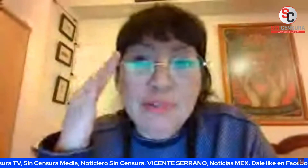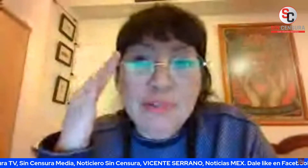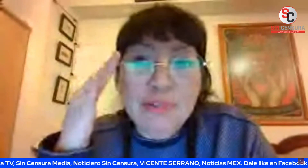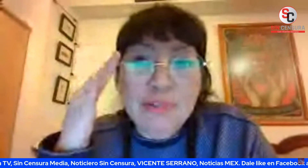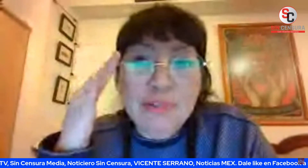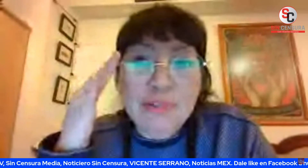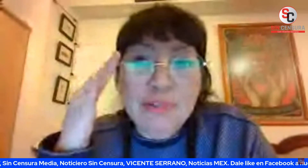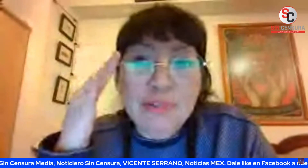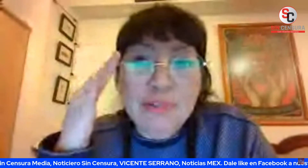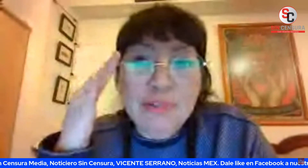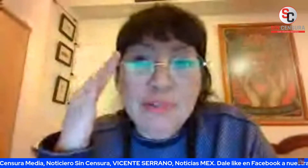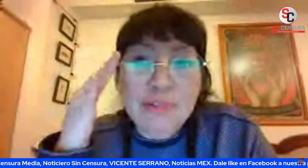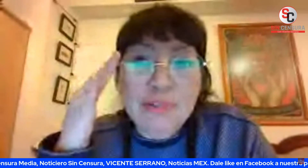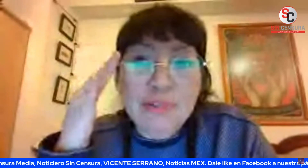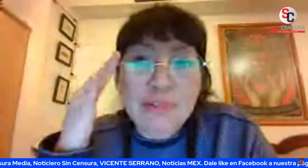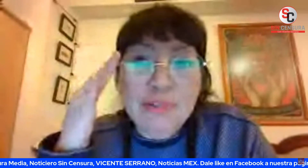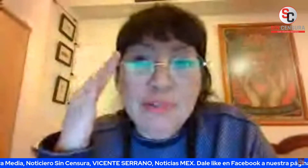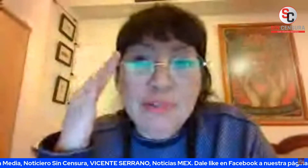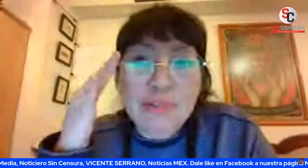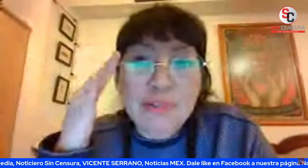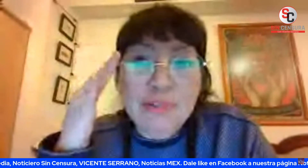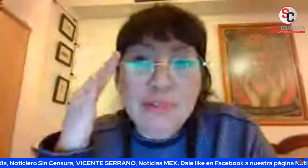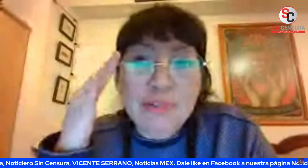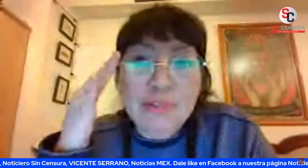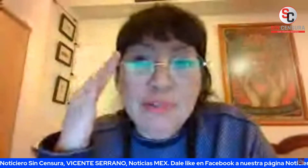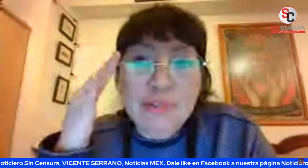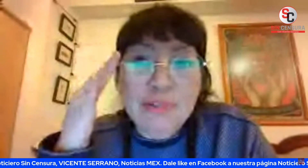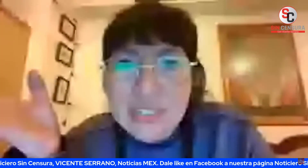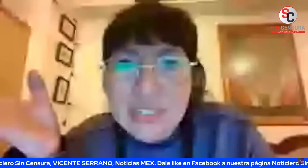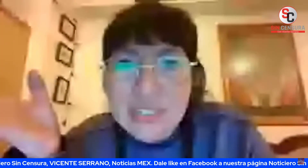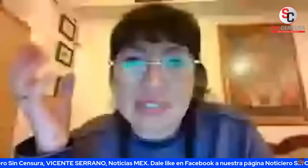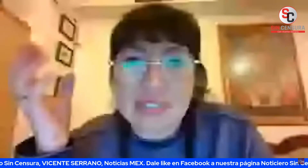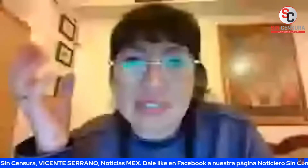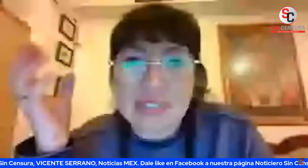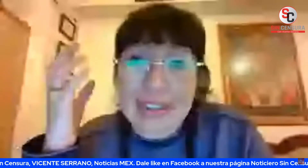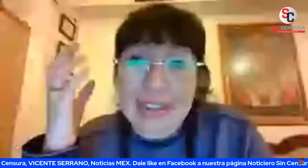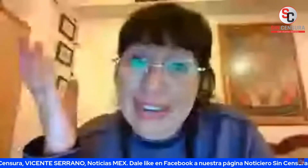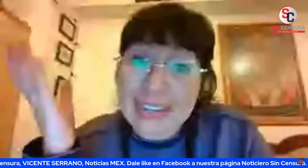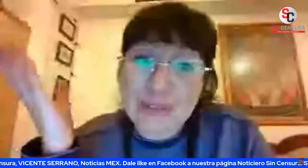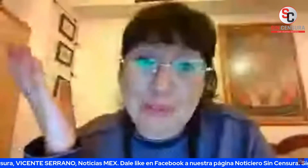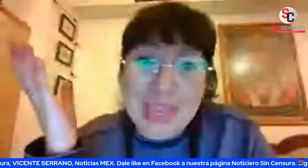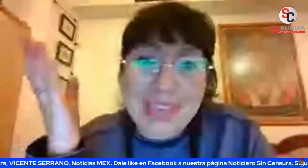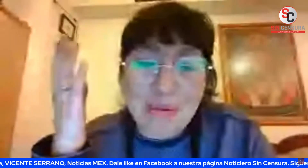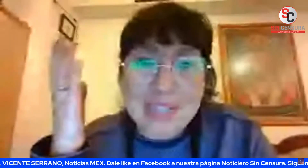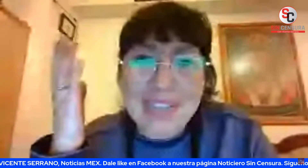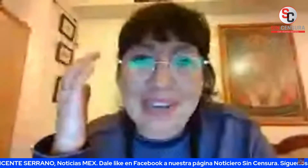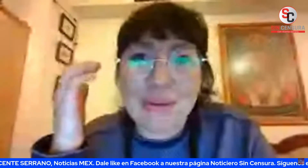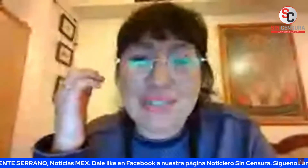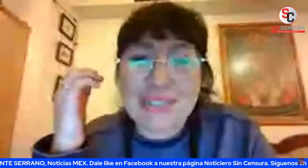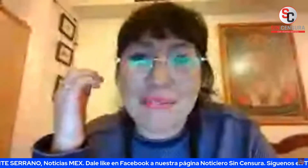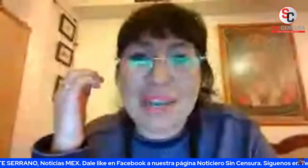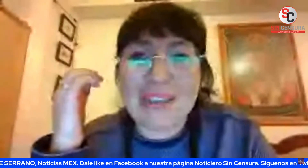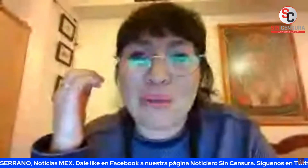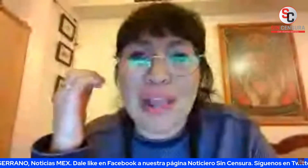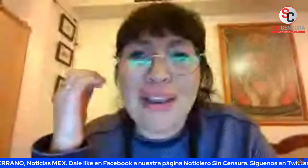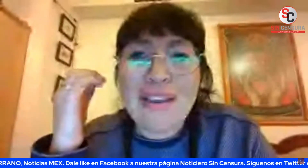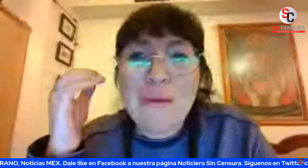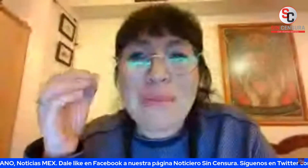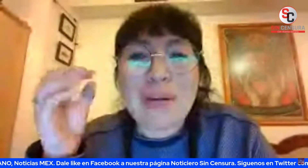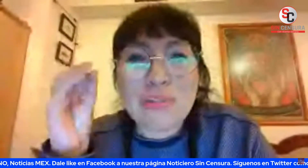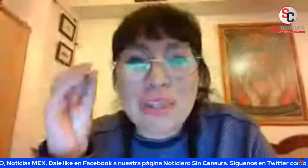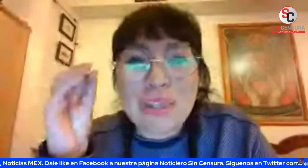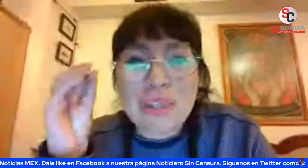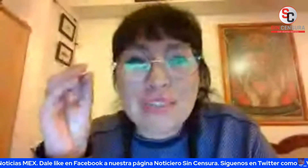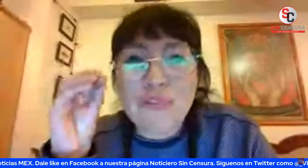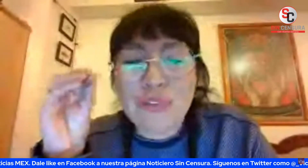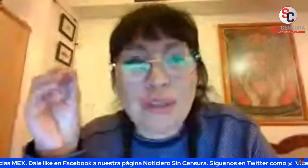los medios, se trata del sistema judicial, se trata, en caso de México, más que claro, el sistema electoral, pero los medios han sido fundamentales y tenemos